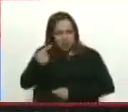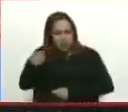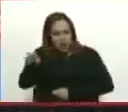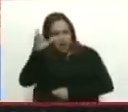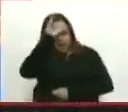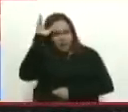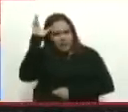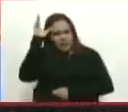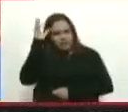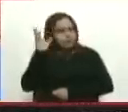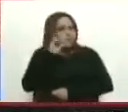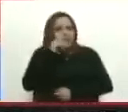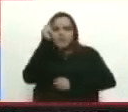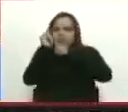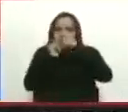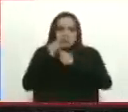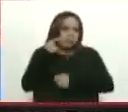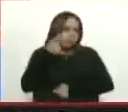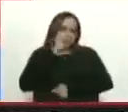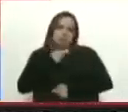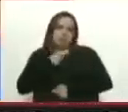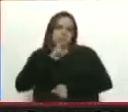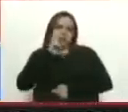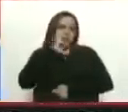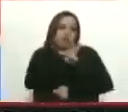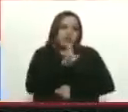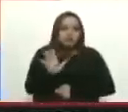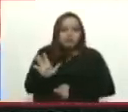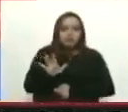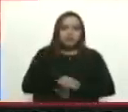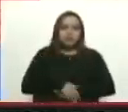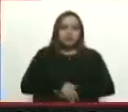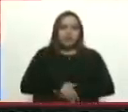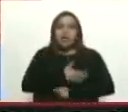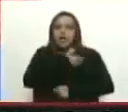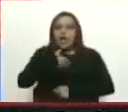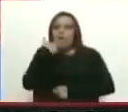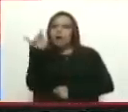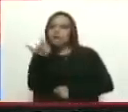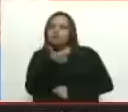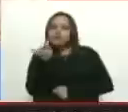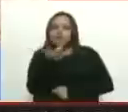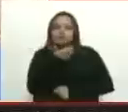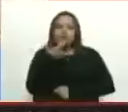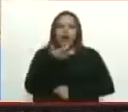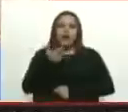¿Dónde está esa grabación que yo no la vi? Al contrario, trata de buscar